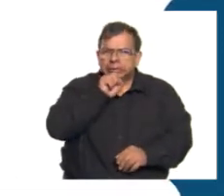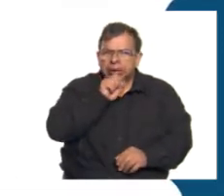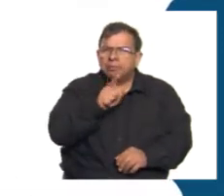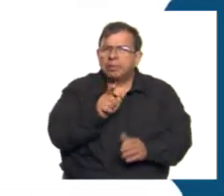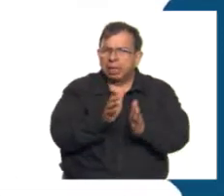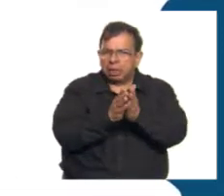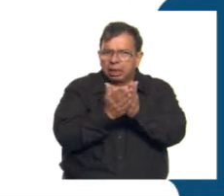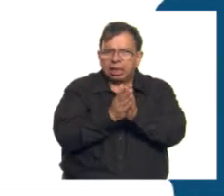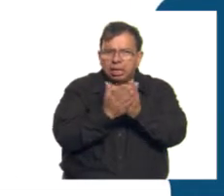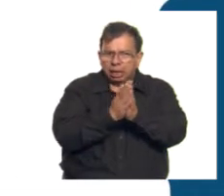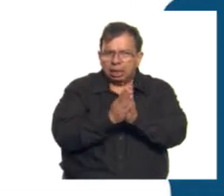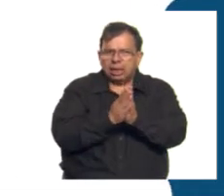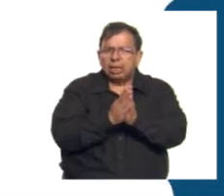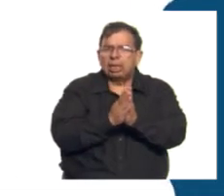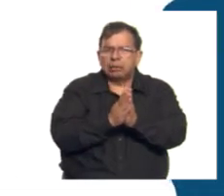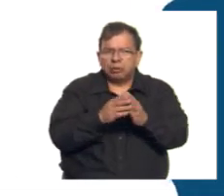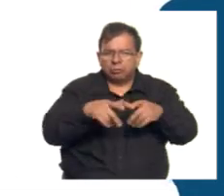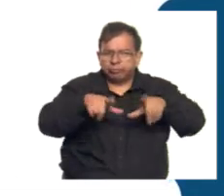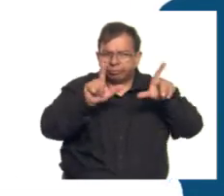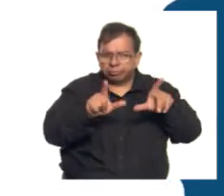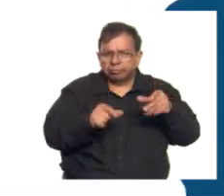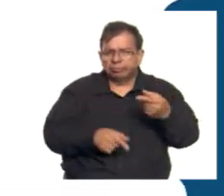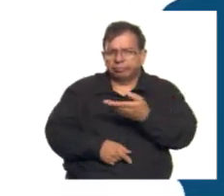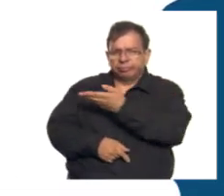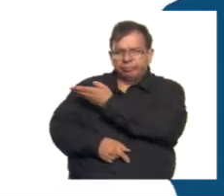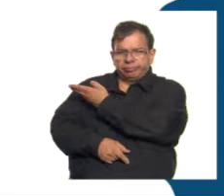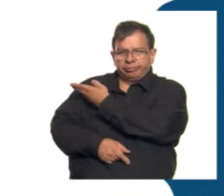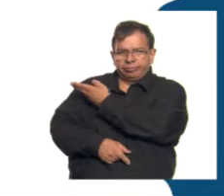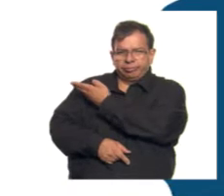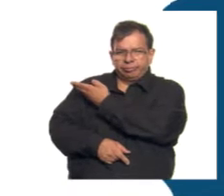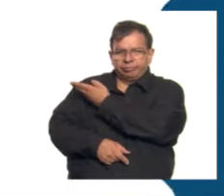los libros de texto en la página